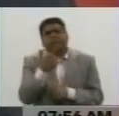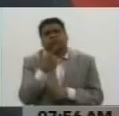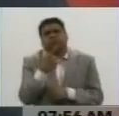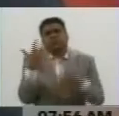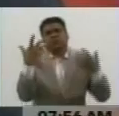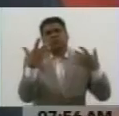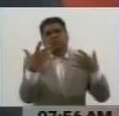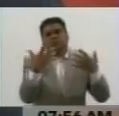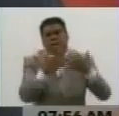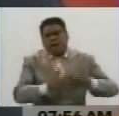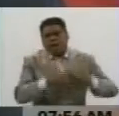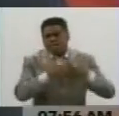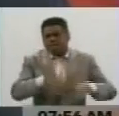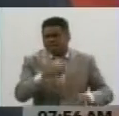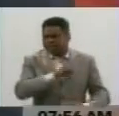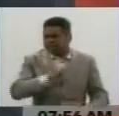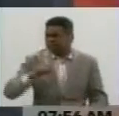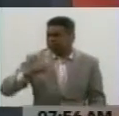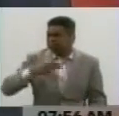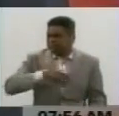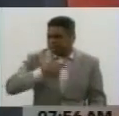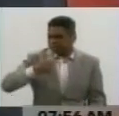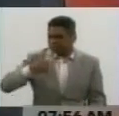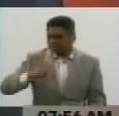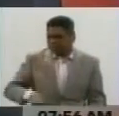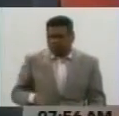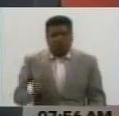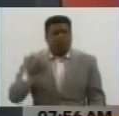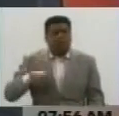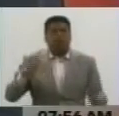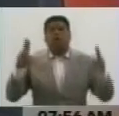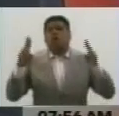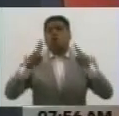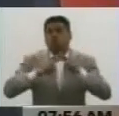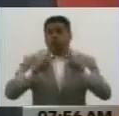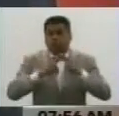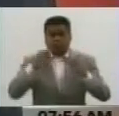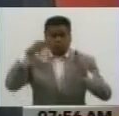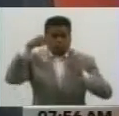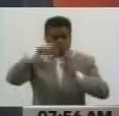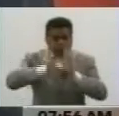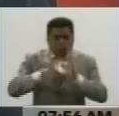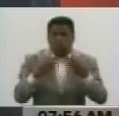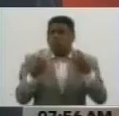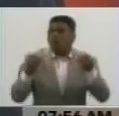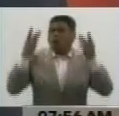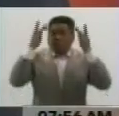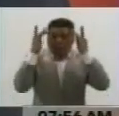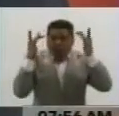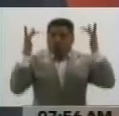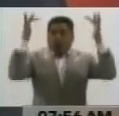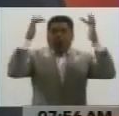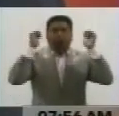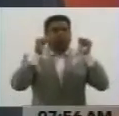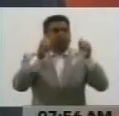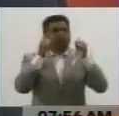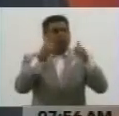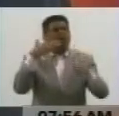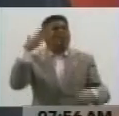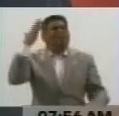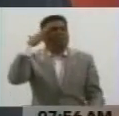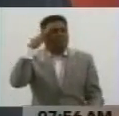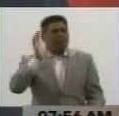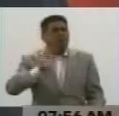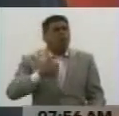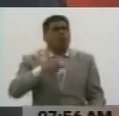chinos que tienen gran conocimiento en la materia, ¿no? También hemos verificado en otros lugares del mundo,